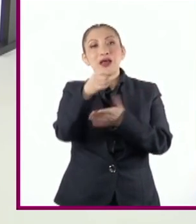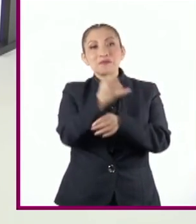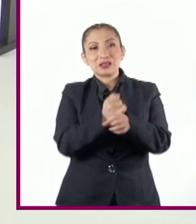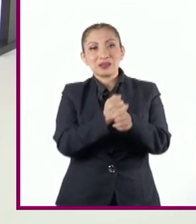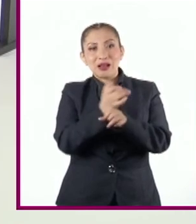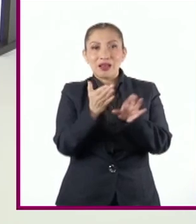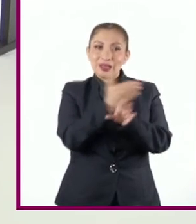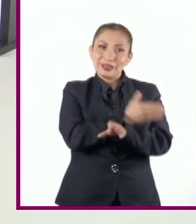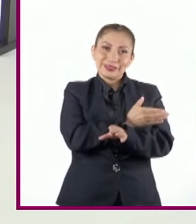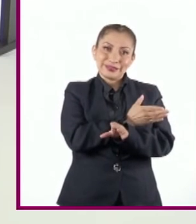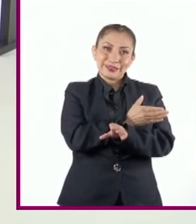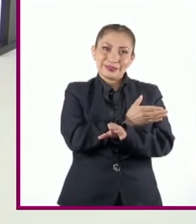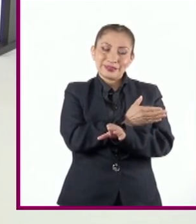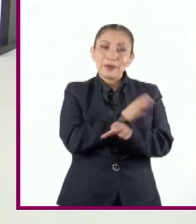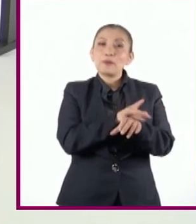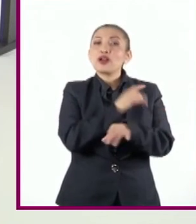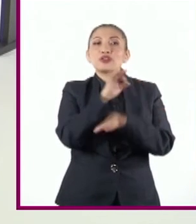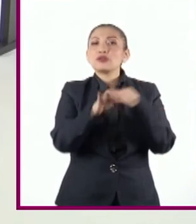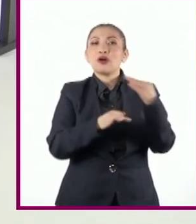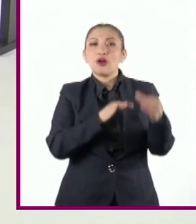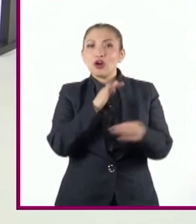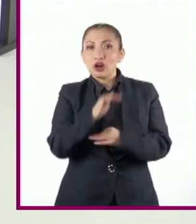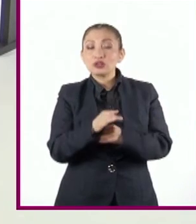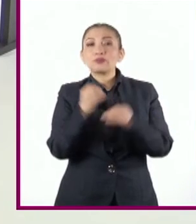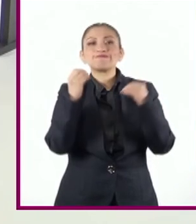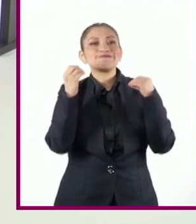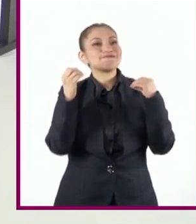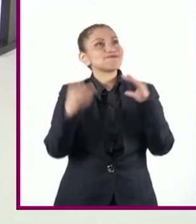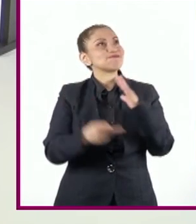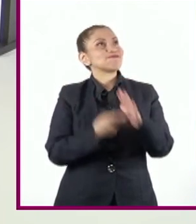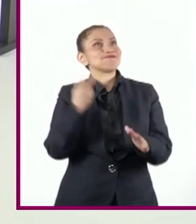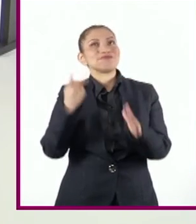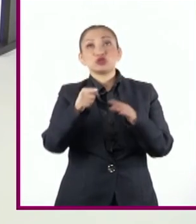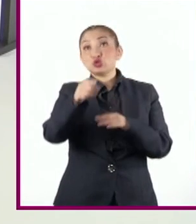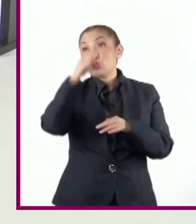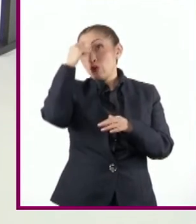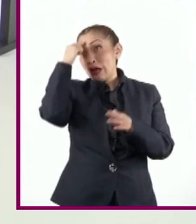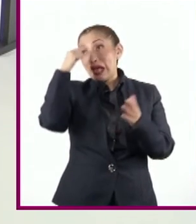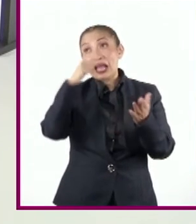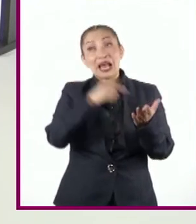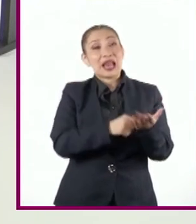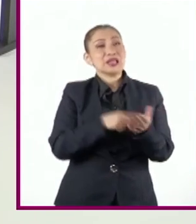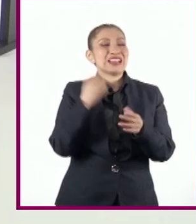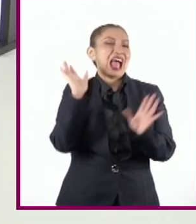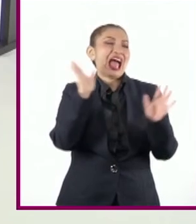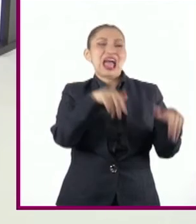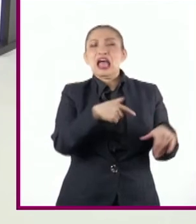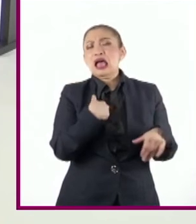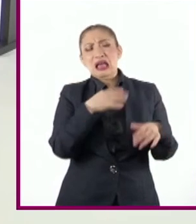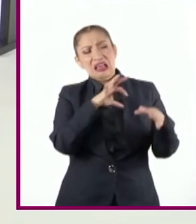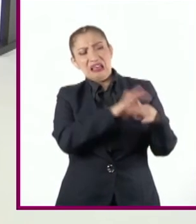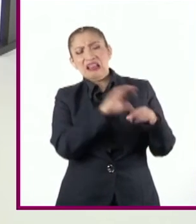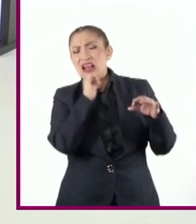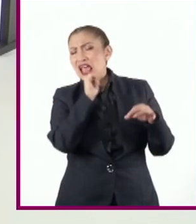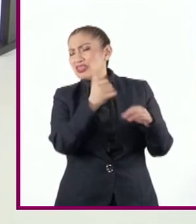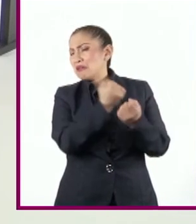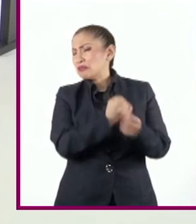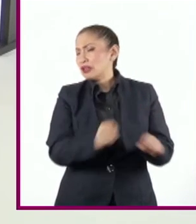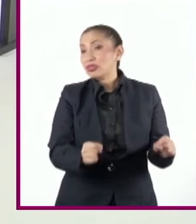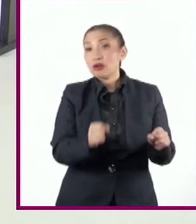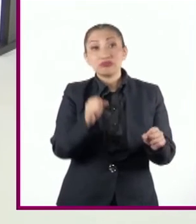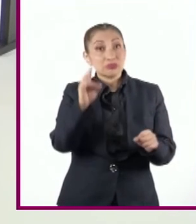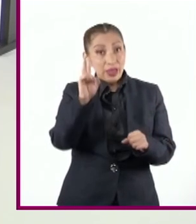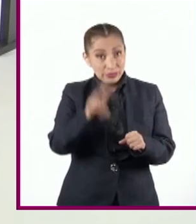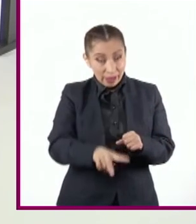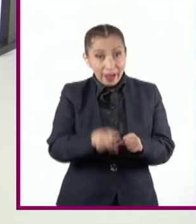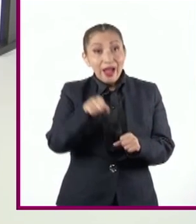nuestro pasado, porque todo eso que muchas veces piensan es algo lejano a su realidad o aburrido, en